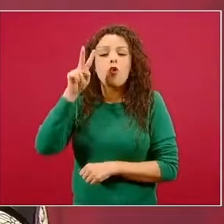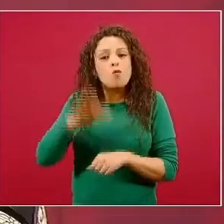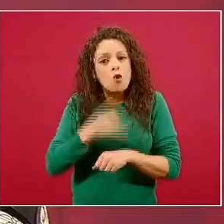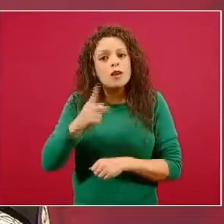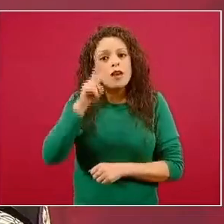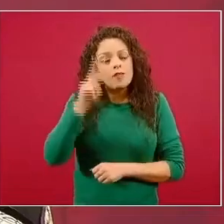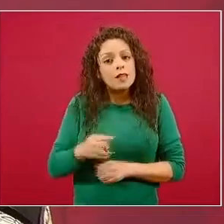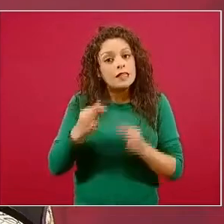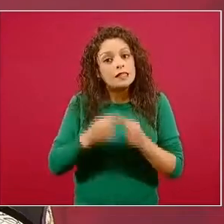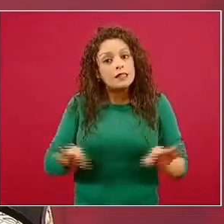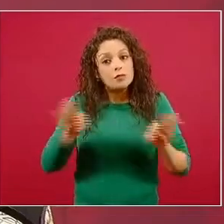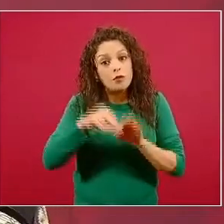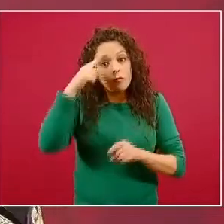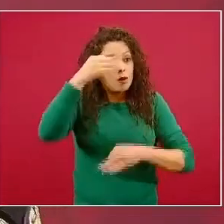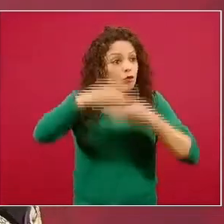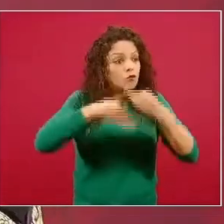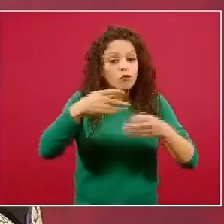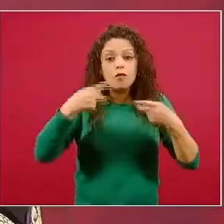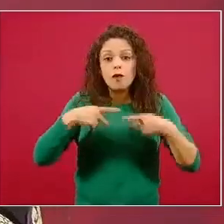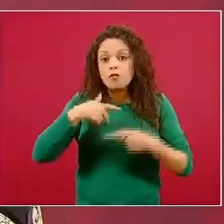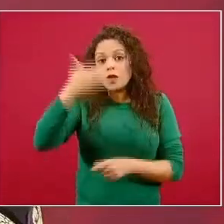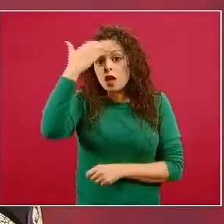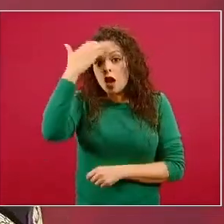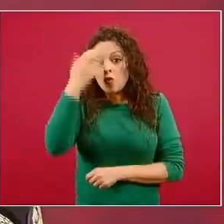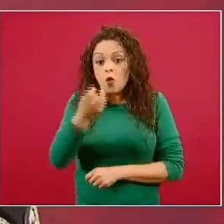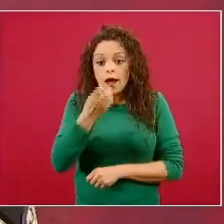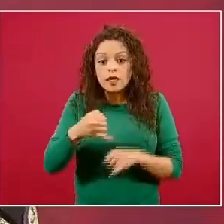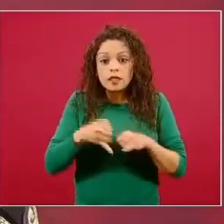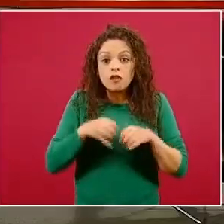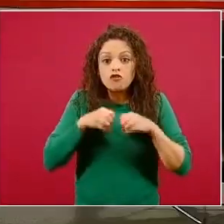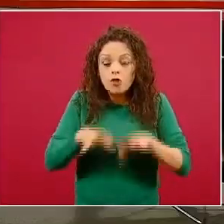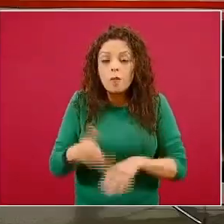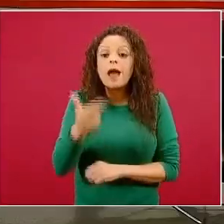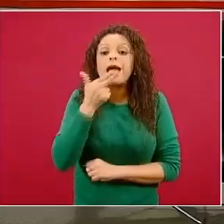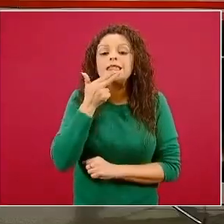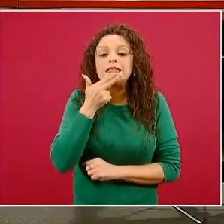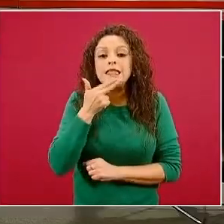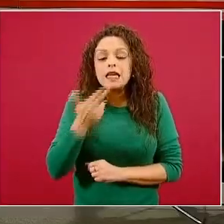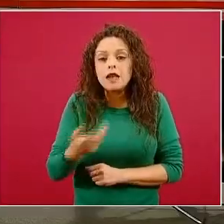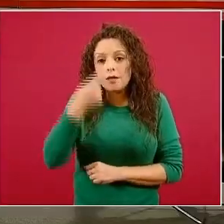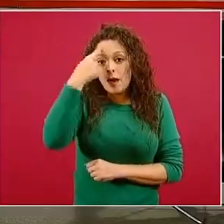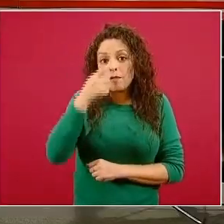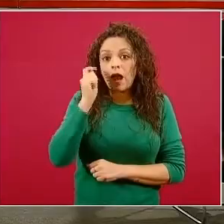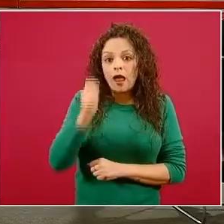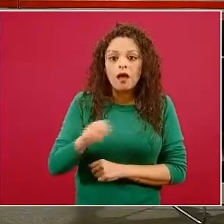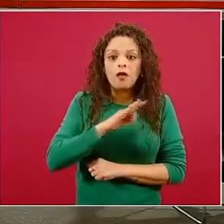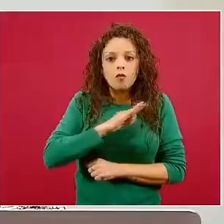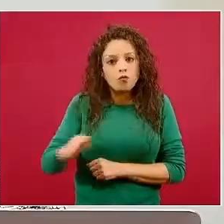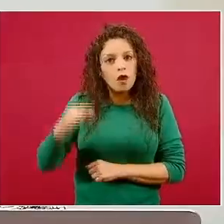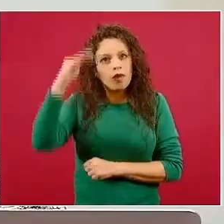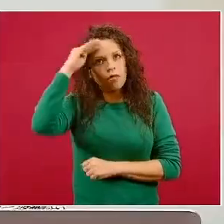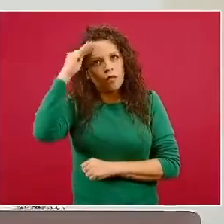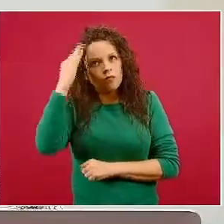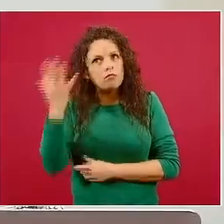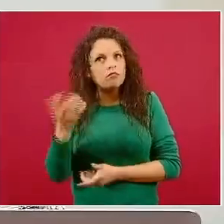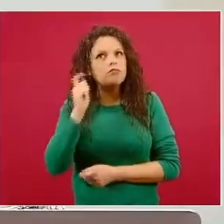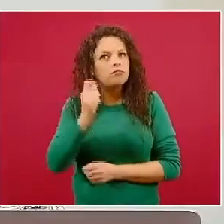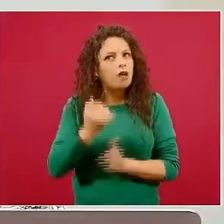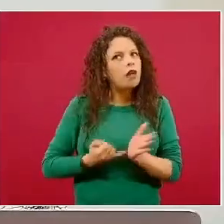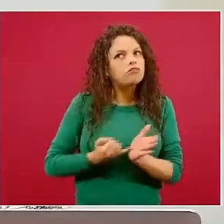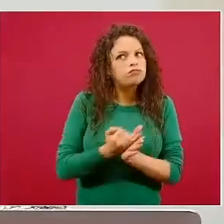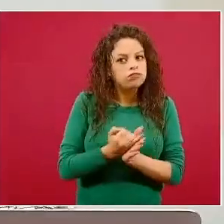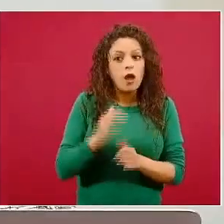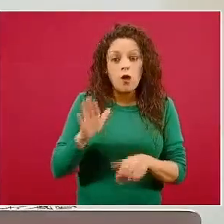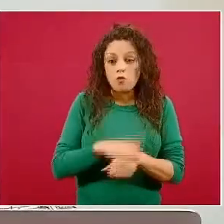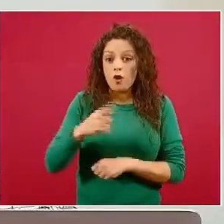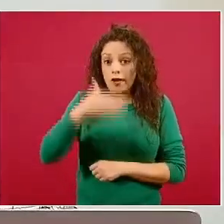la población y es esta información que les sirve en casa, que les ayuda también a tomar decisiones. Pues sabemos de la